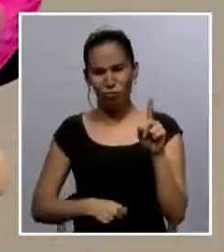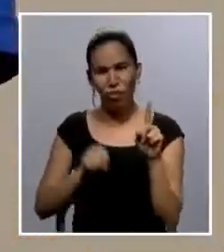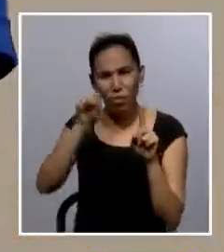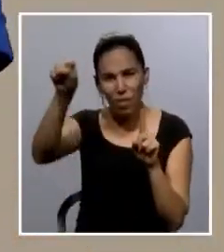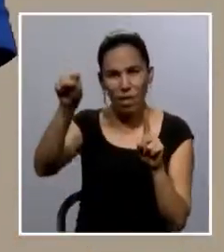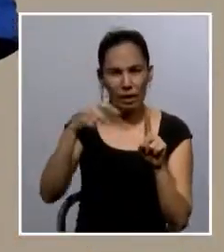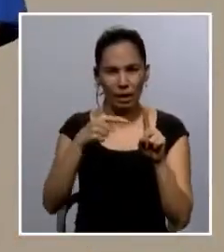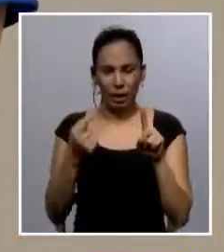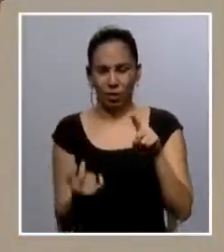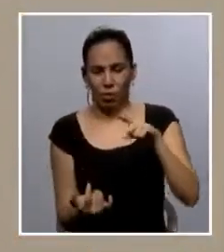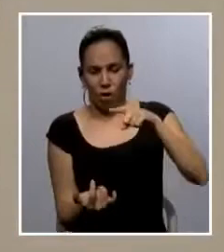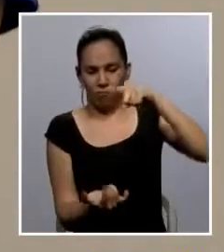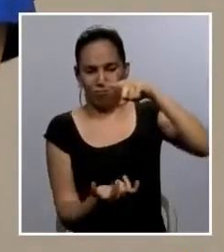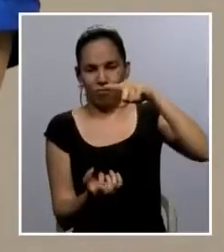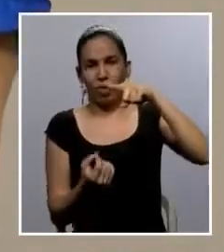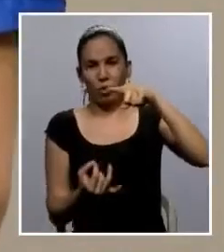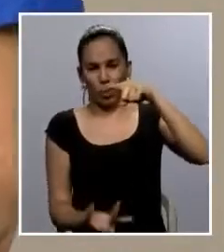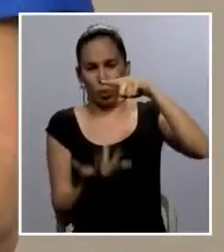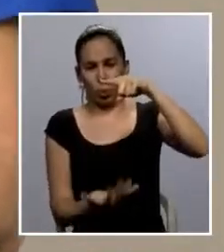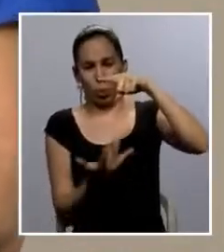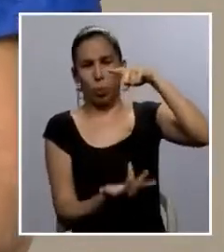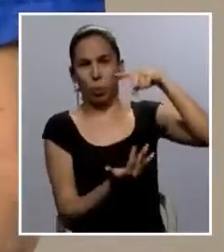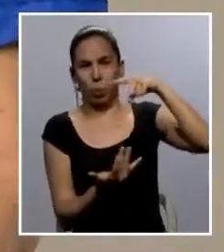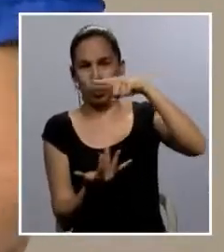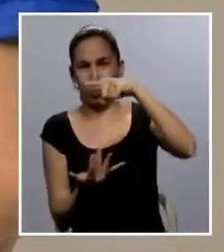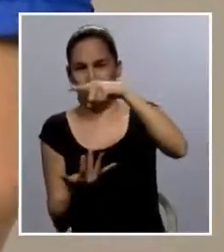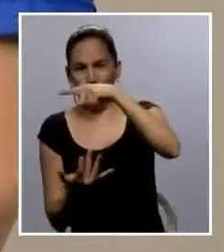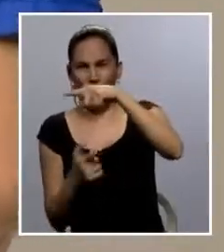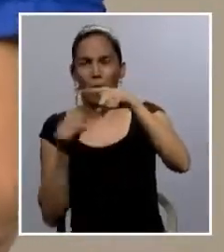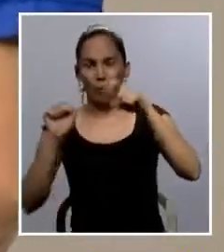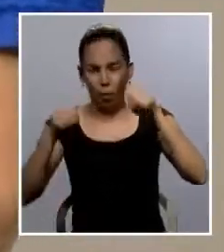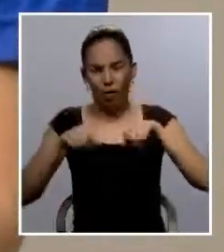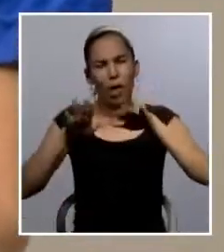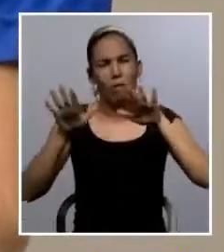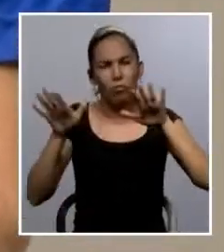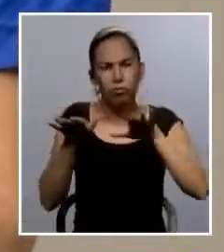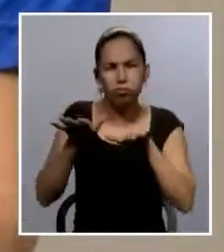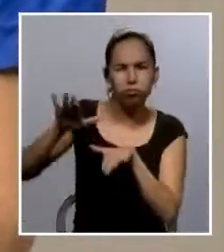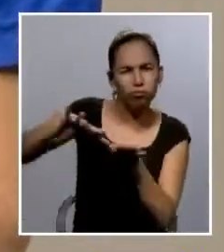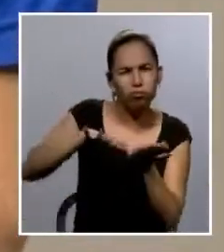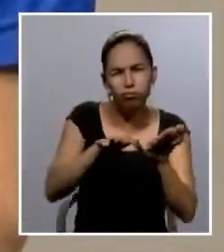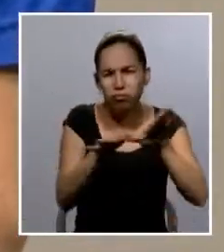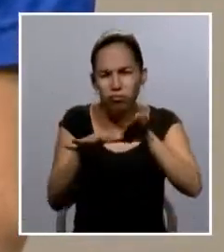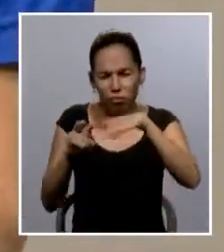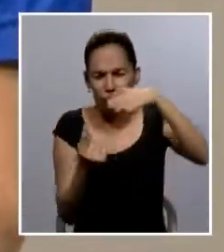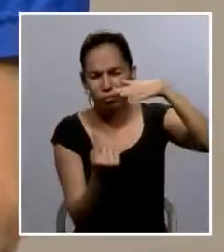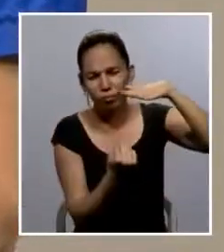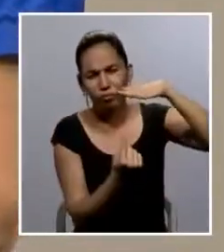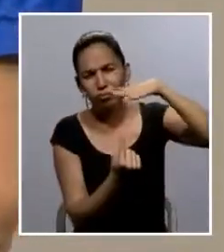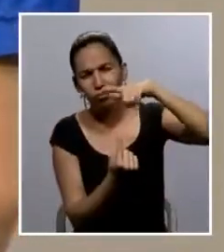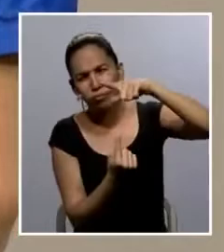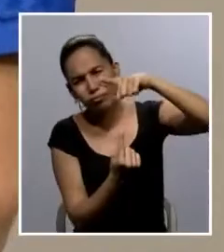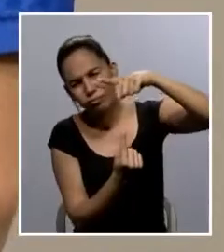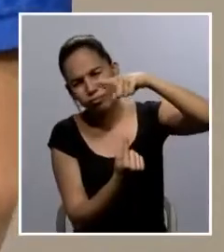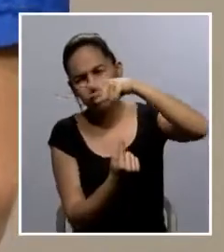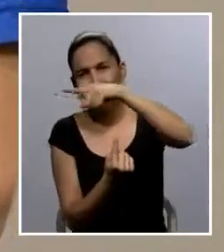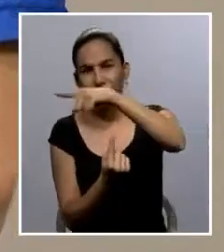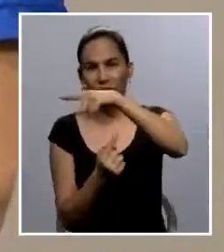es la fuerza con la que Superman vuela por los aires y el viento lo va empujando. Esa es la fuerza